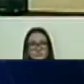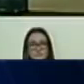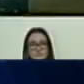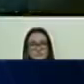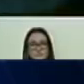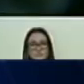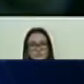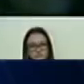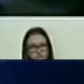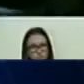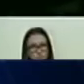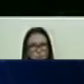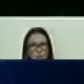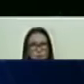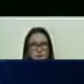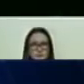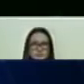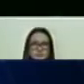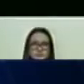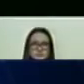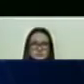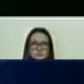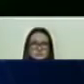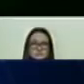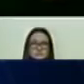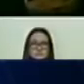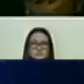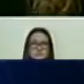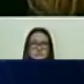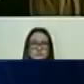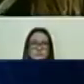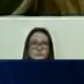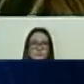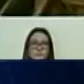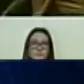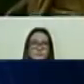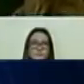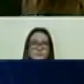llevarla. Sobre la primera pregunta,